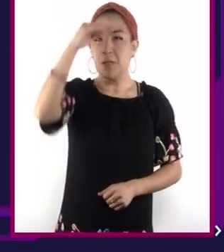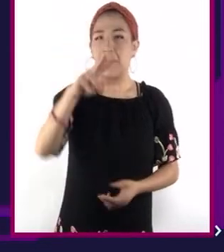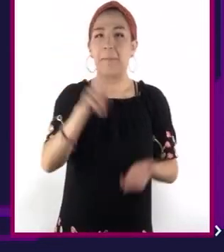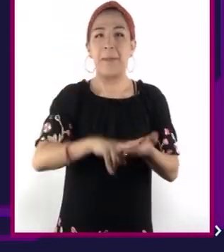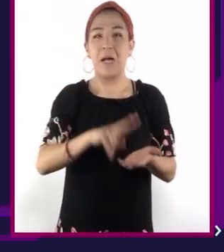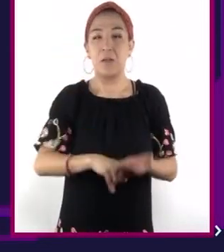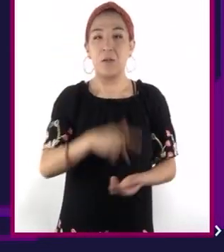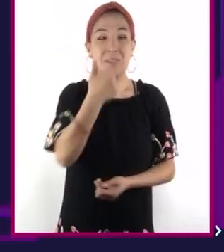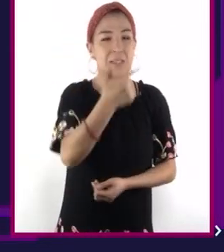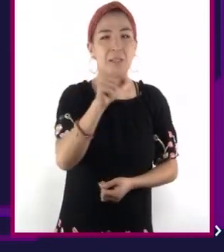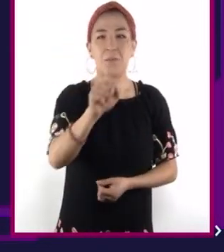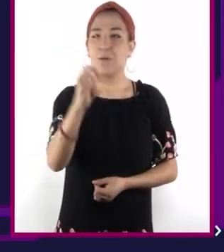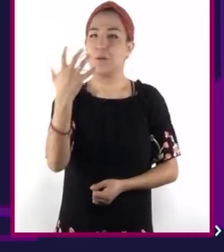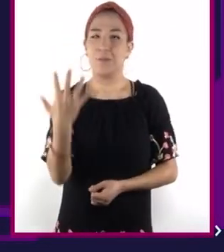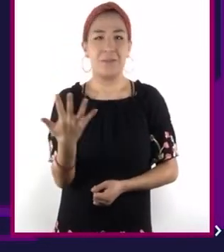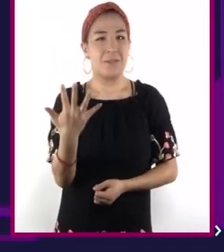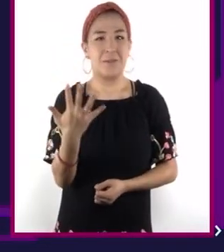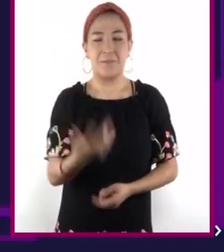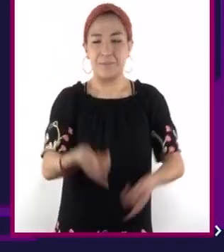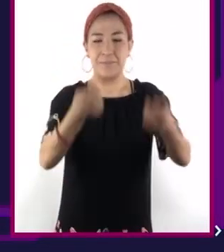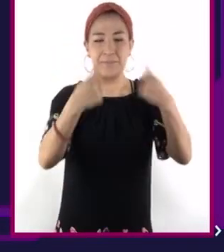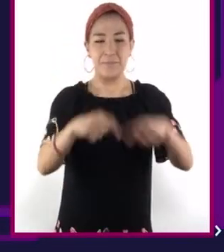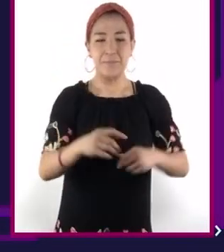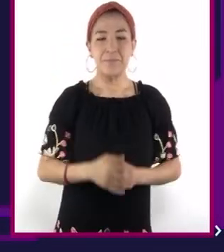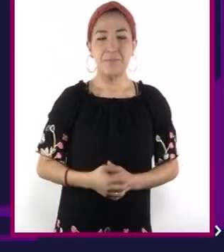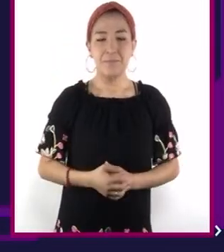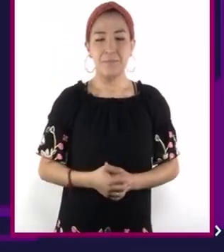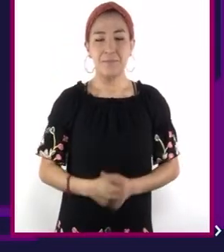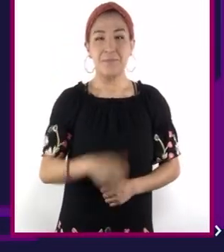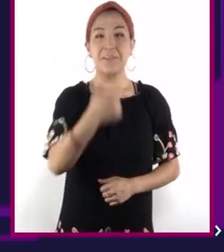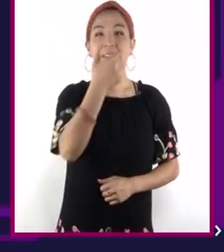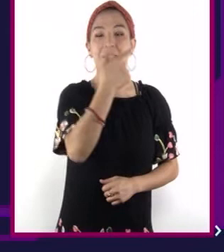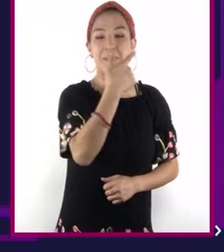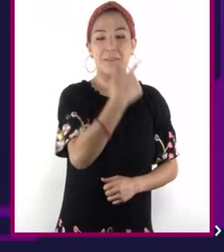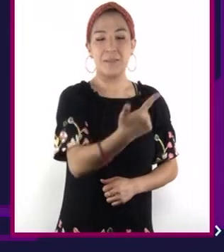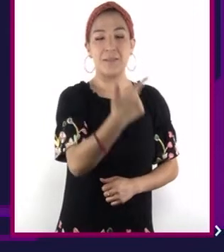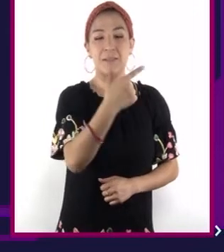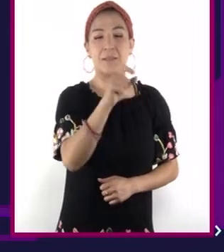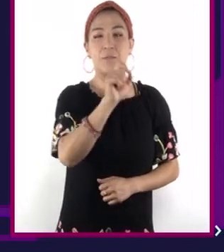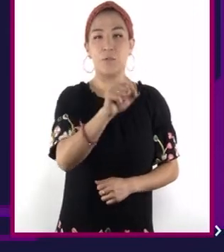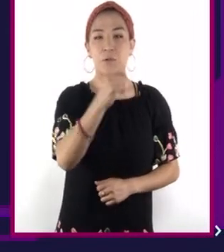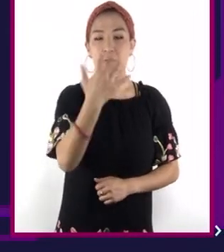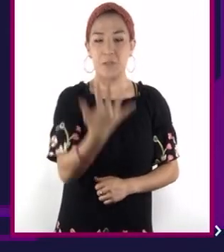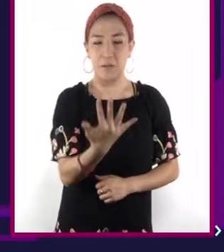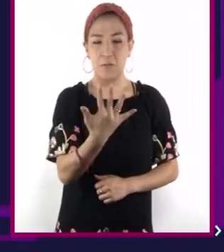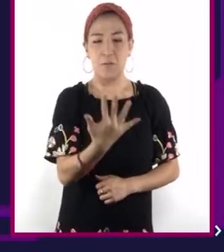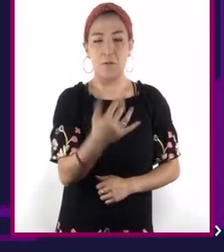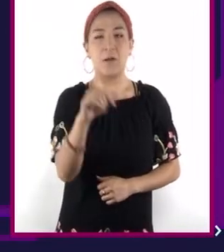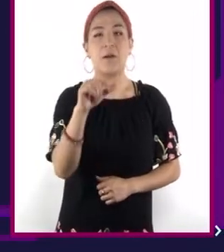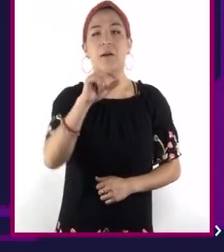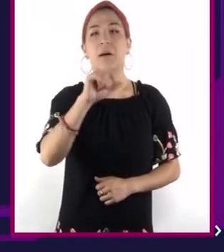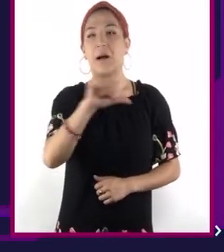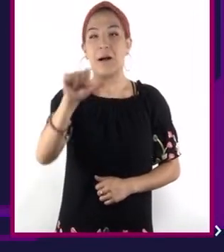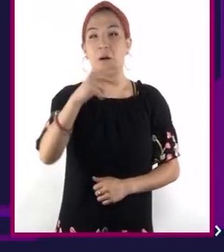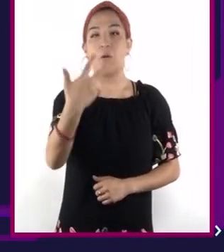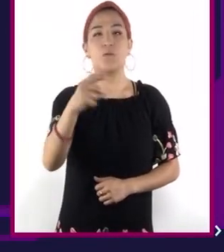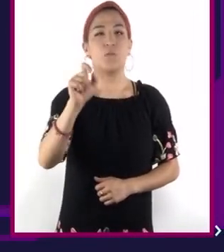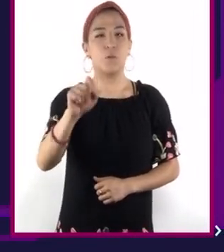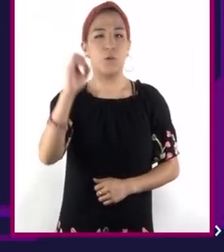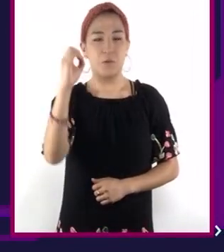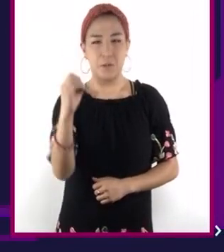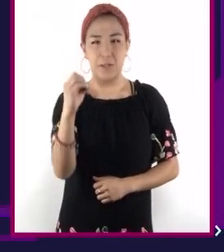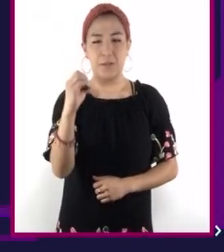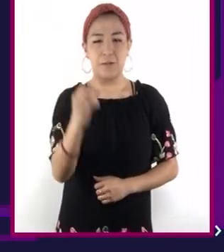al 7.5. El siguiente intervalo puede ser de 7.5 a